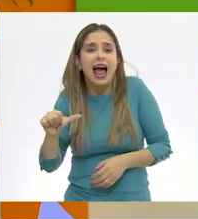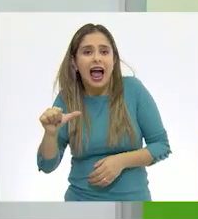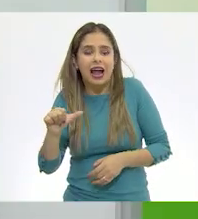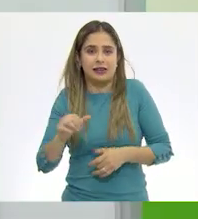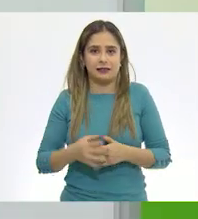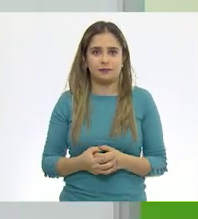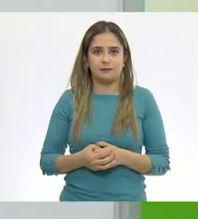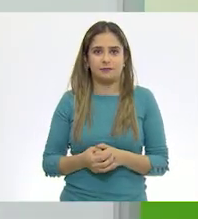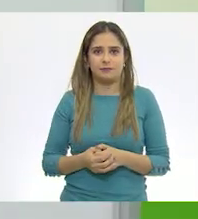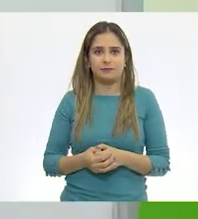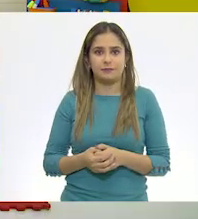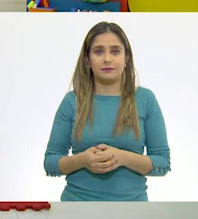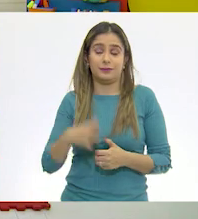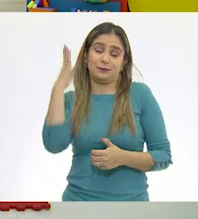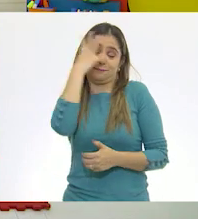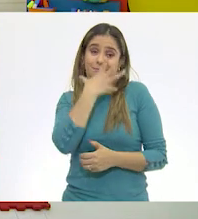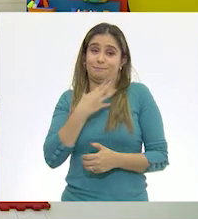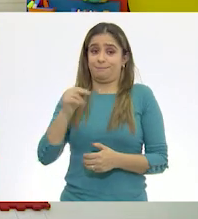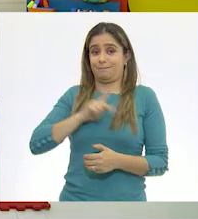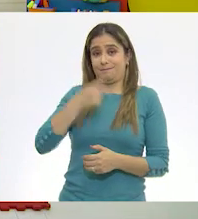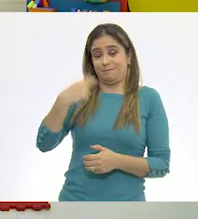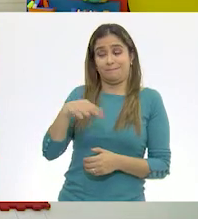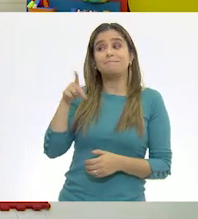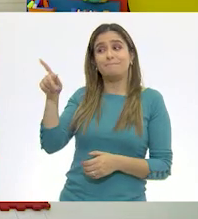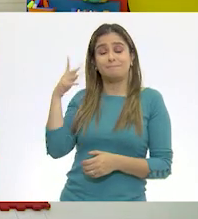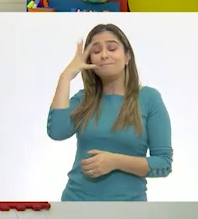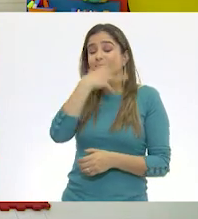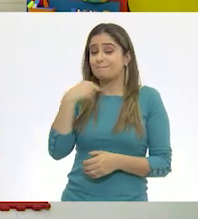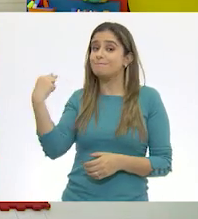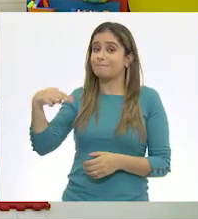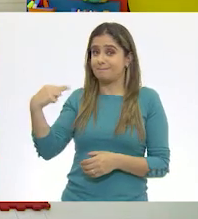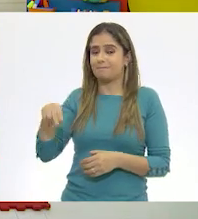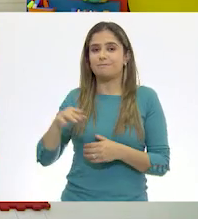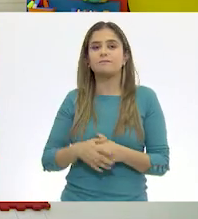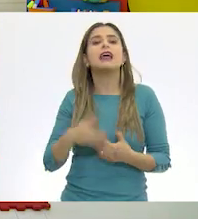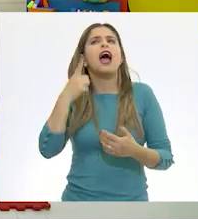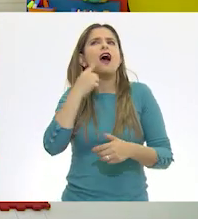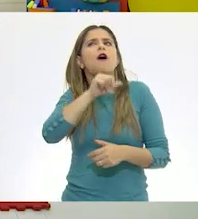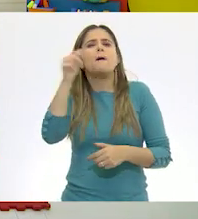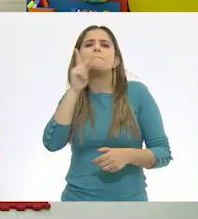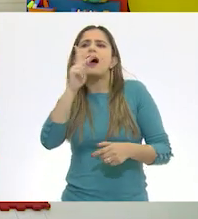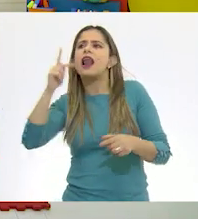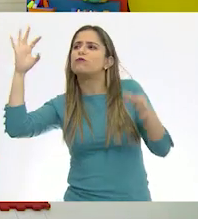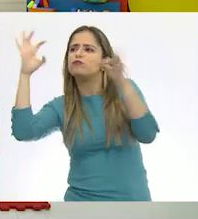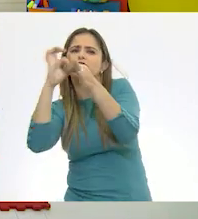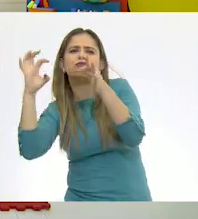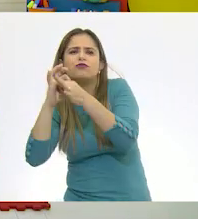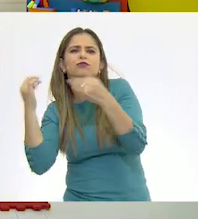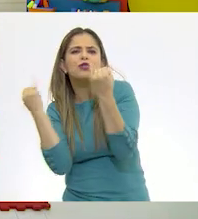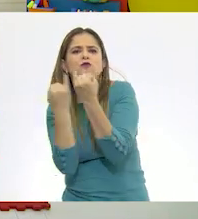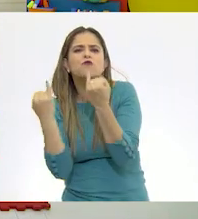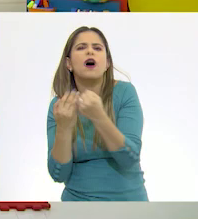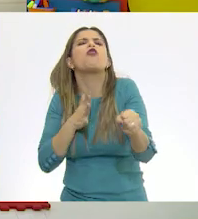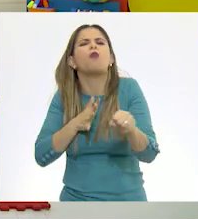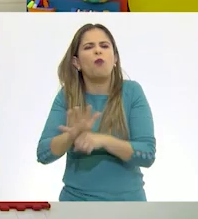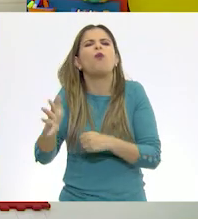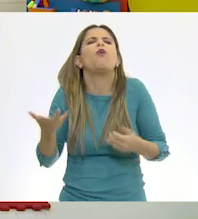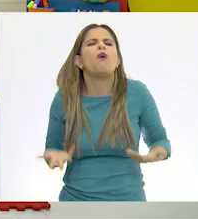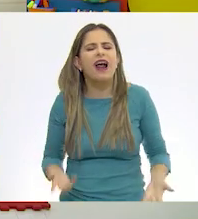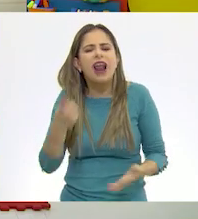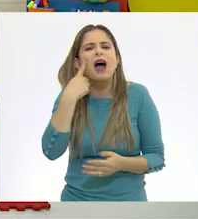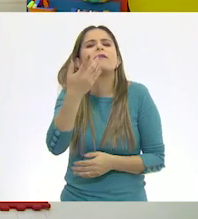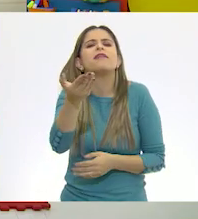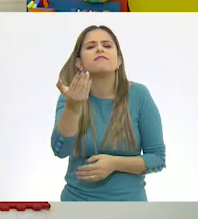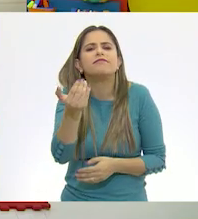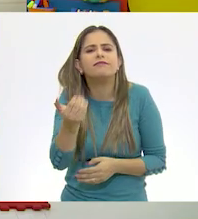Carla. ¡Ay, qué bonito mi nombre! ¡Muy bonito! A ver, ¿con qué rima? ¡Ayúdenos! ¡Échenle, échenle, échenle!